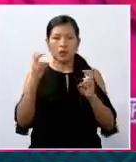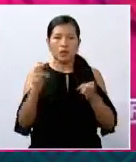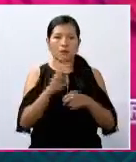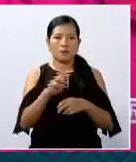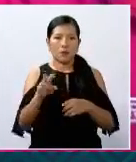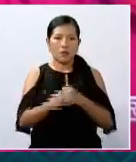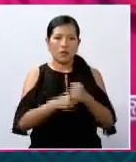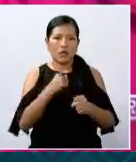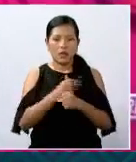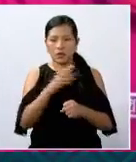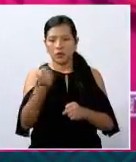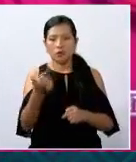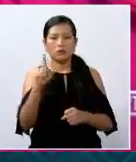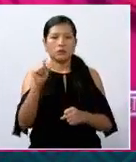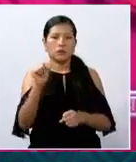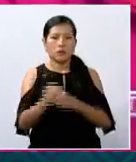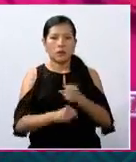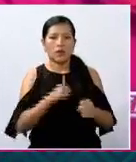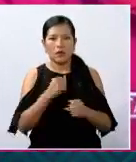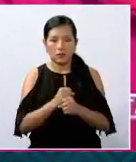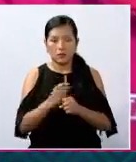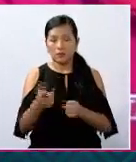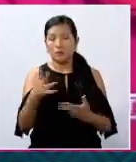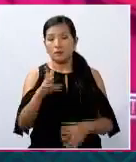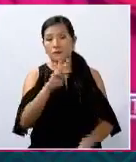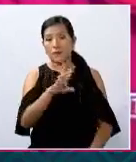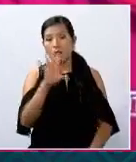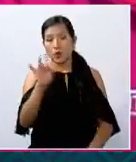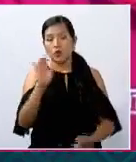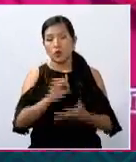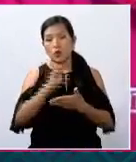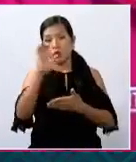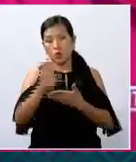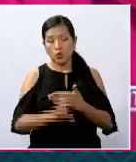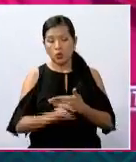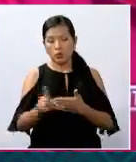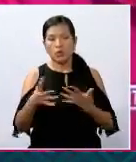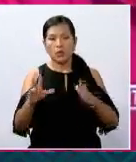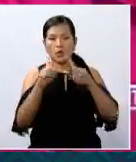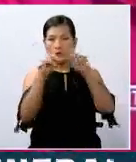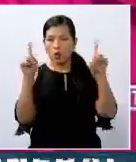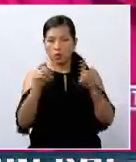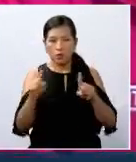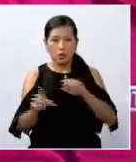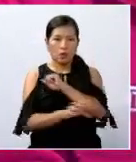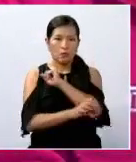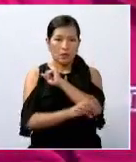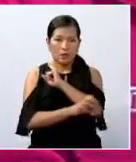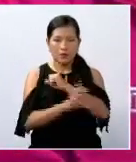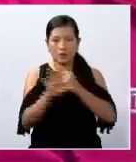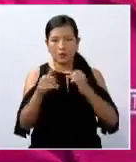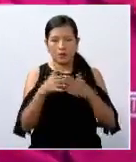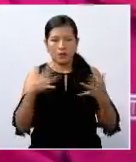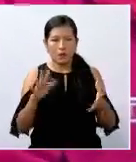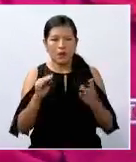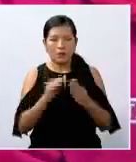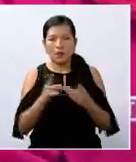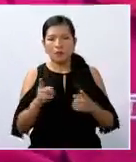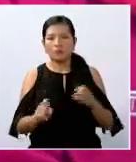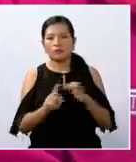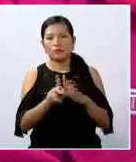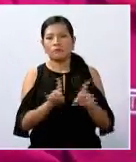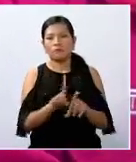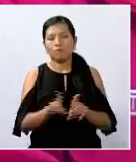de 20 años. El 28 de octubre, en la cooperativa Villa Imperial, también se ha producido